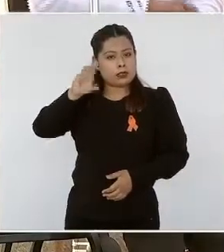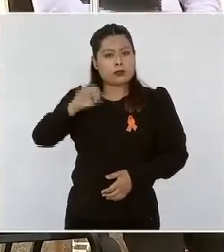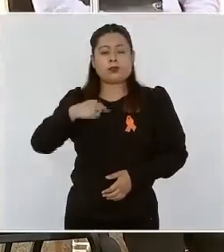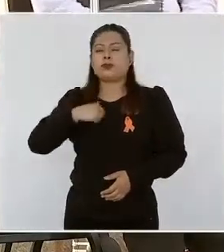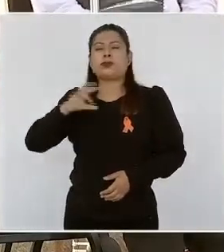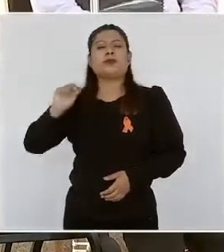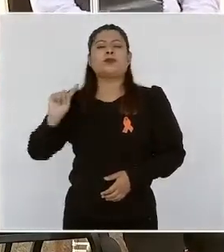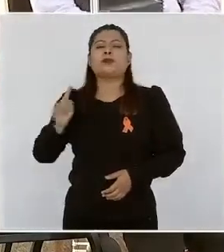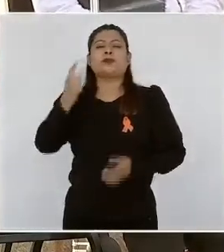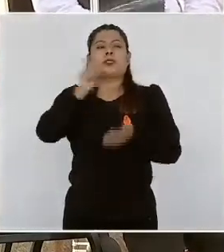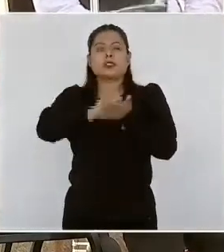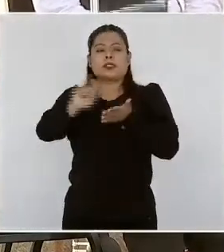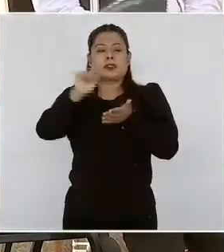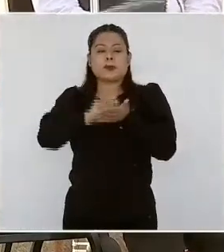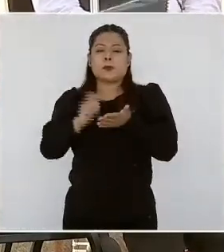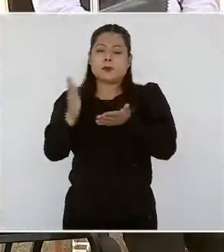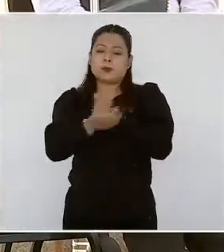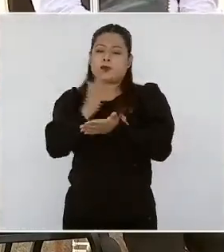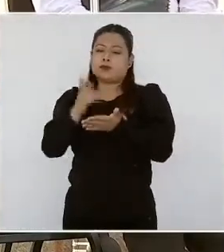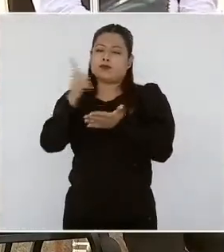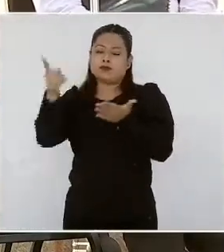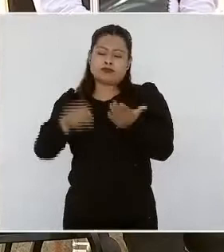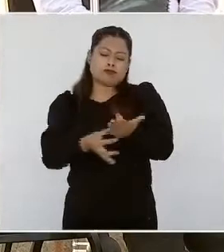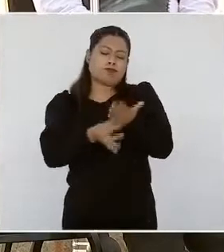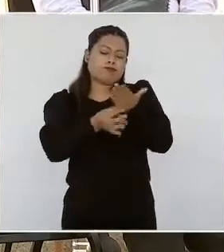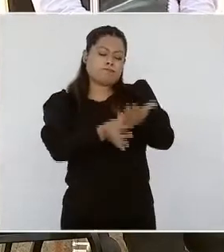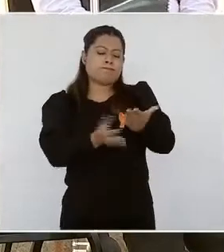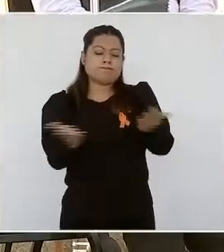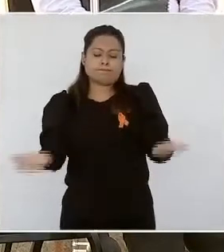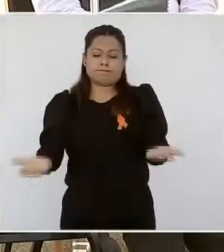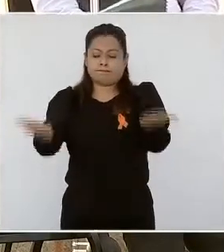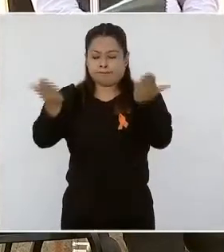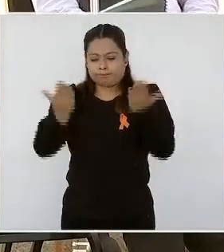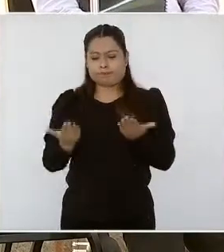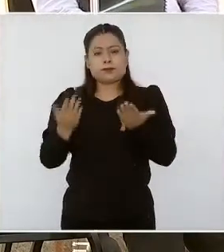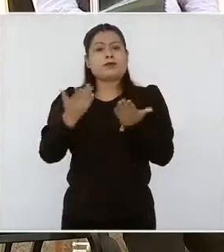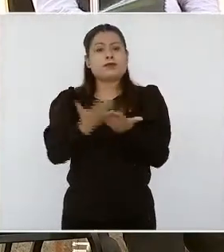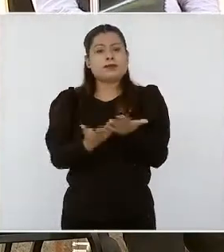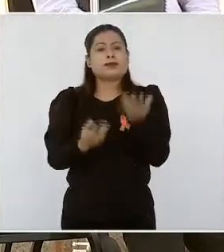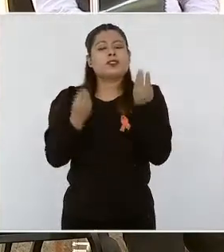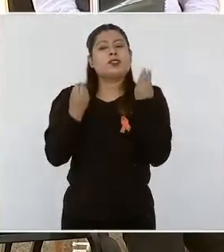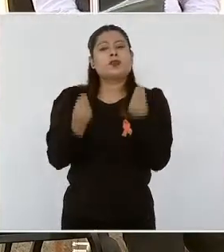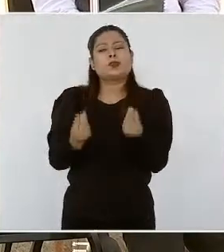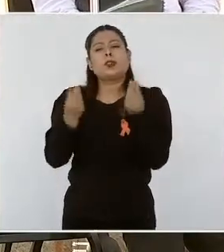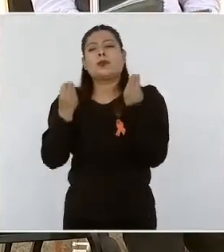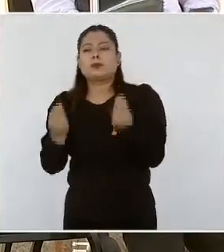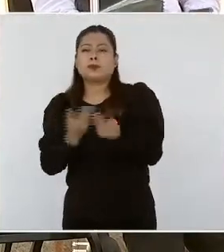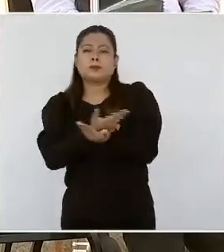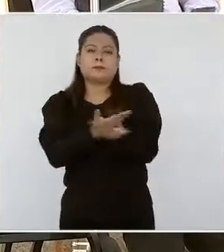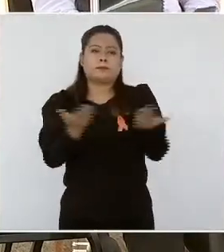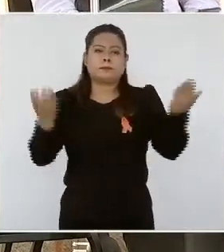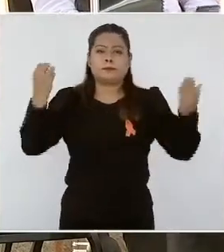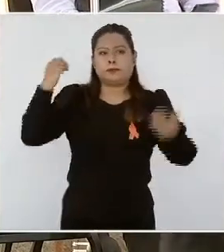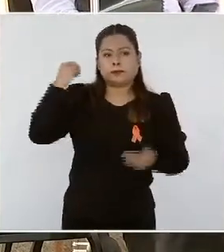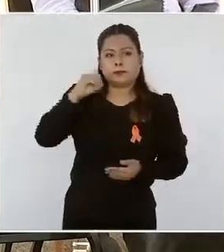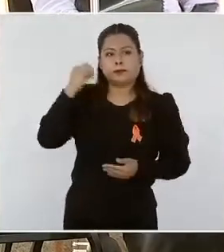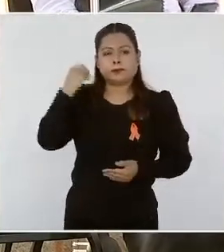sería escritora, por los libros que él puso en mis manos y en las manos de muchas y muchos aquí en